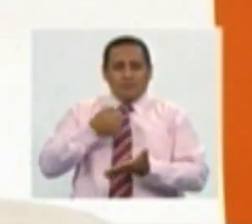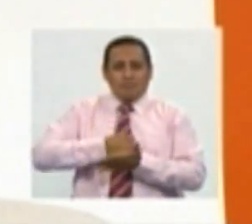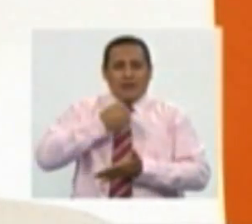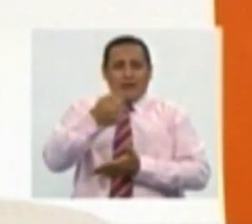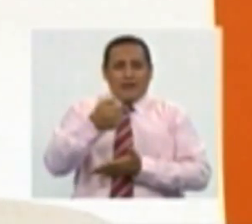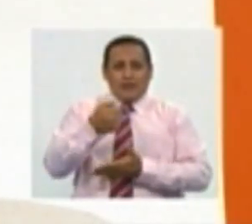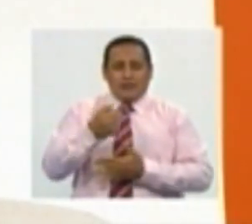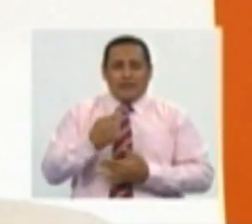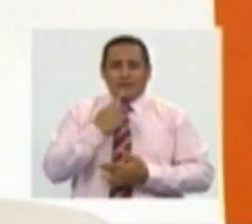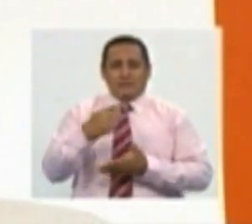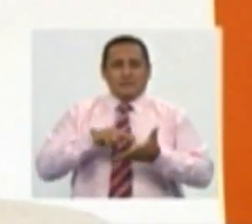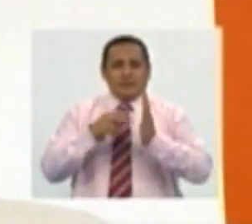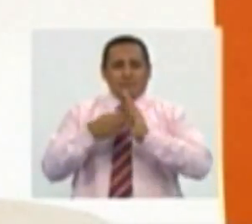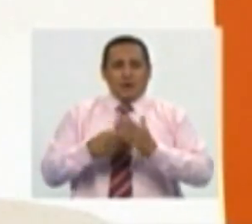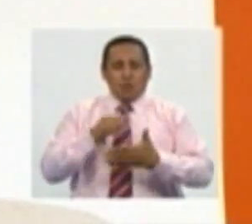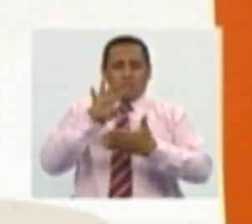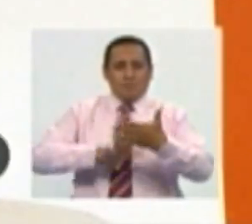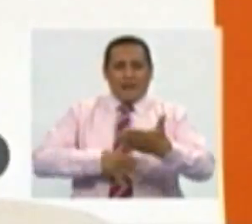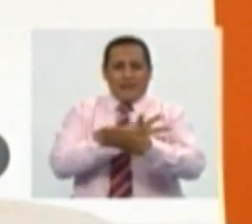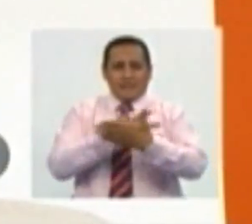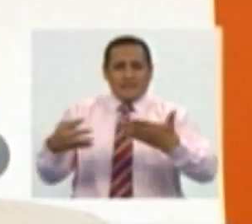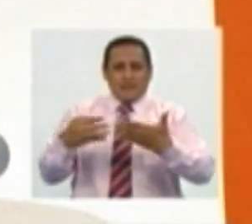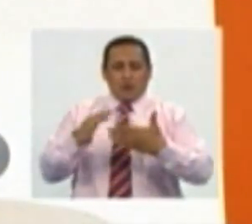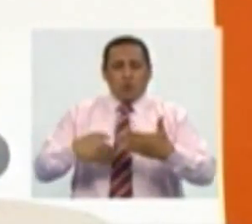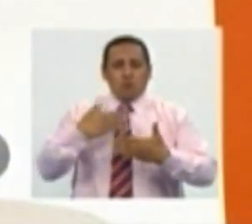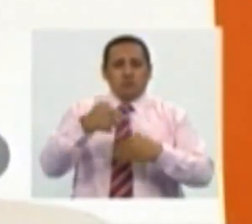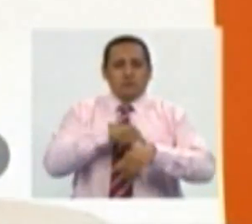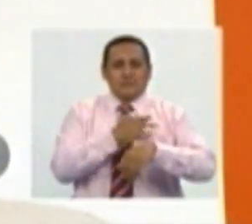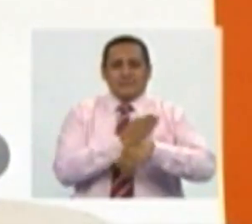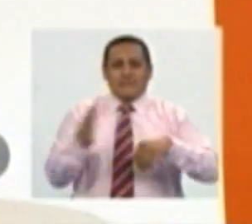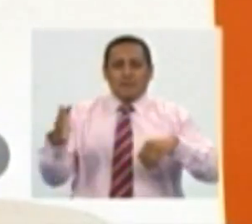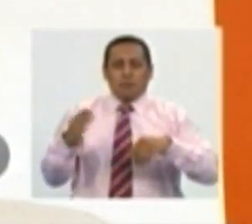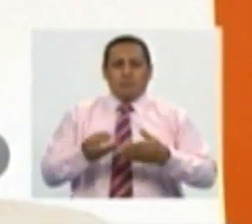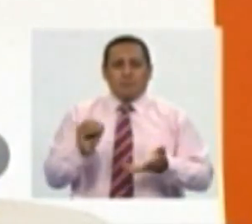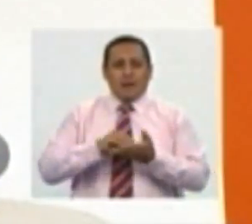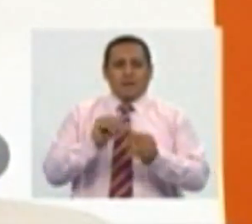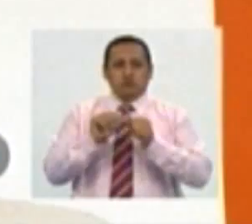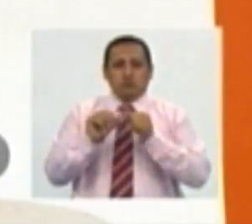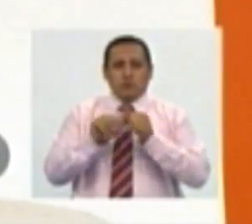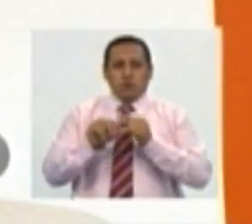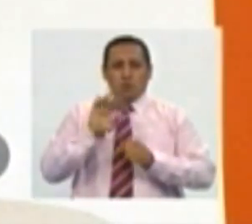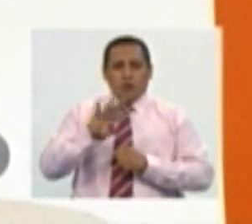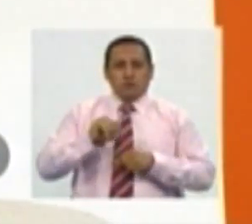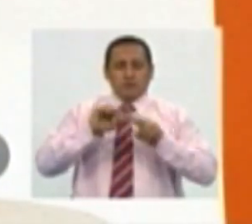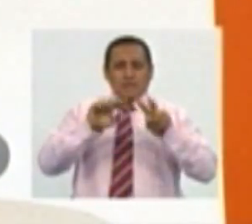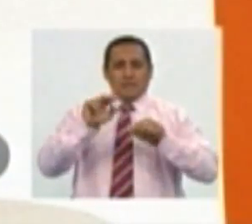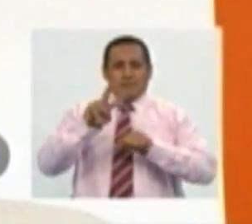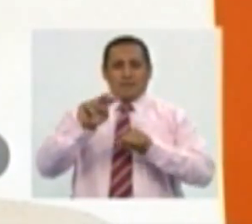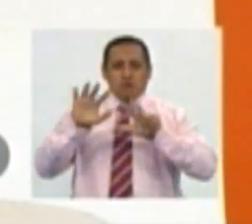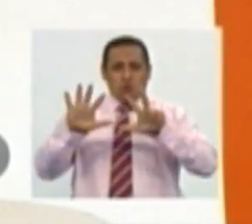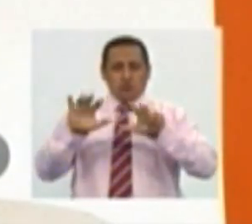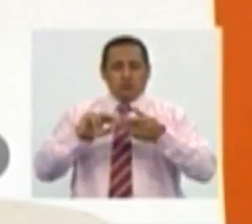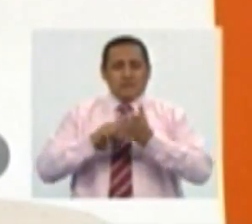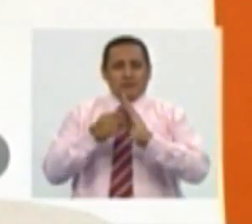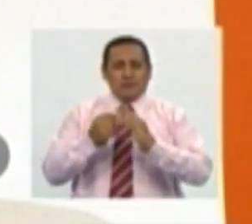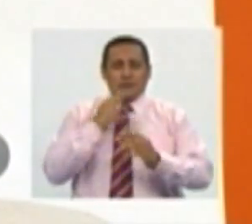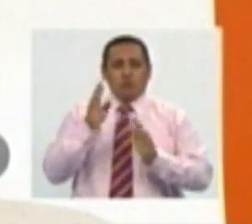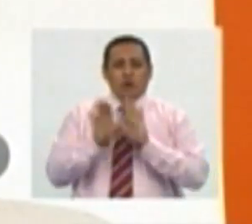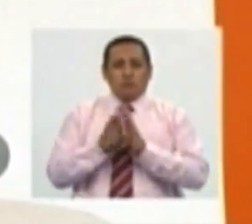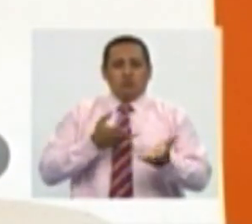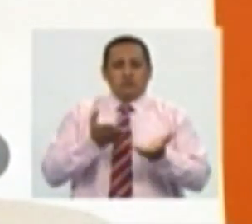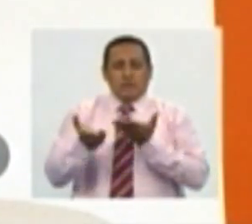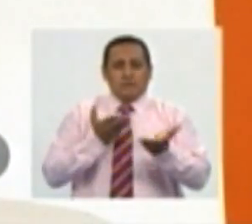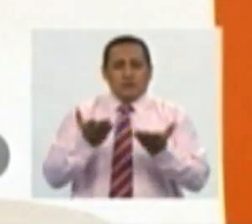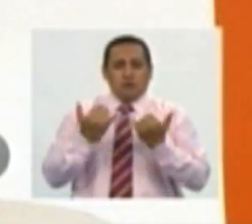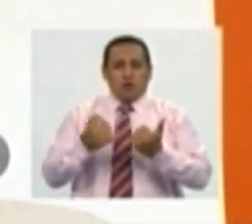remunerada y subordinada tendría que estar en planilla con un contrato a plazo indeterminado. El artículo 4 de la 728 habla claramente que el que